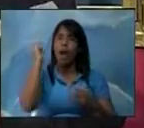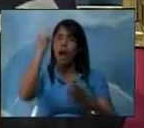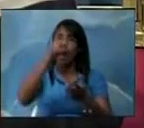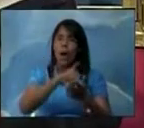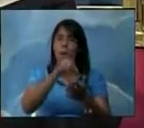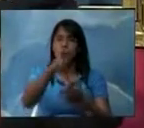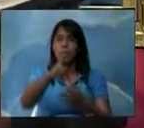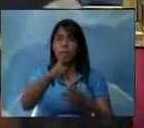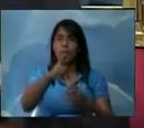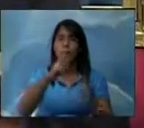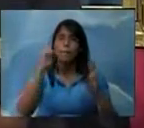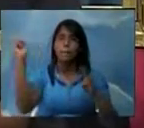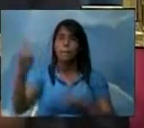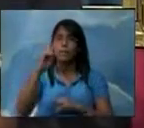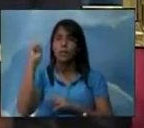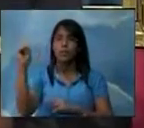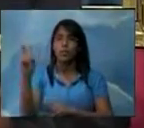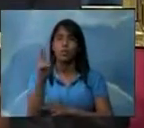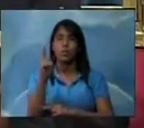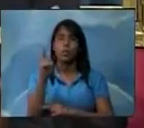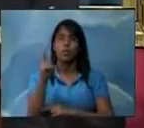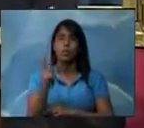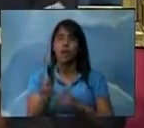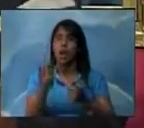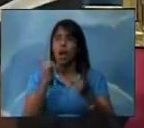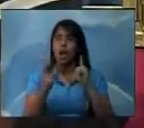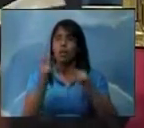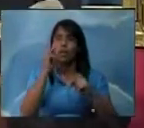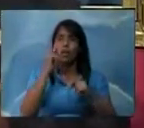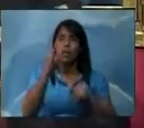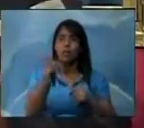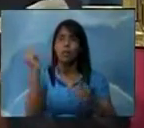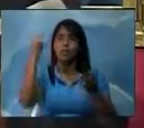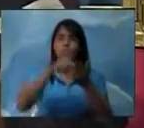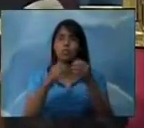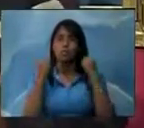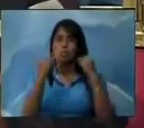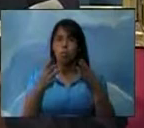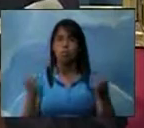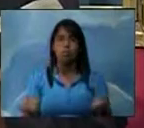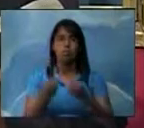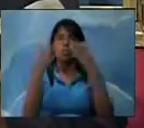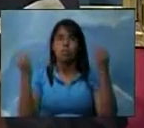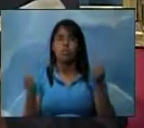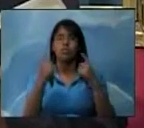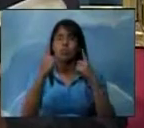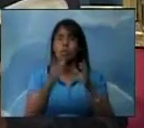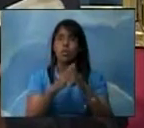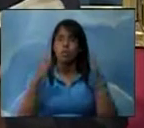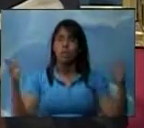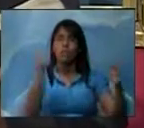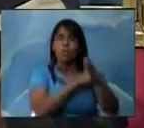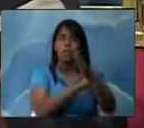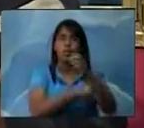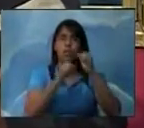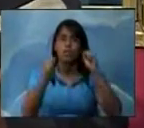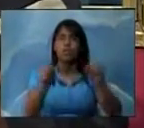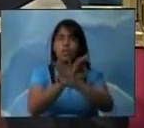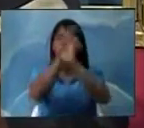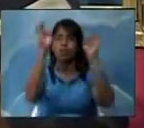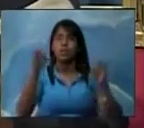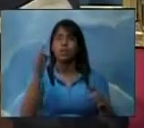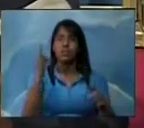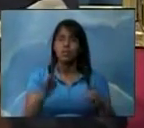había victoria. Aunque el enemigo fuese muy numeroso, muy grande y poderoso, de todas